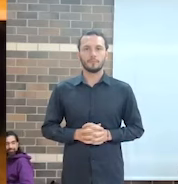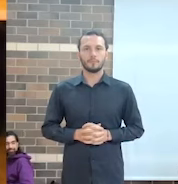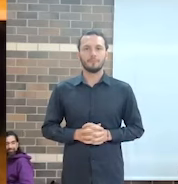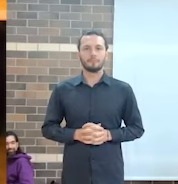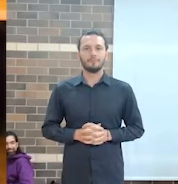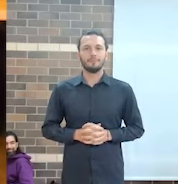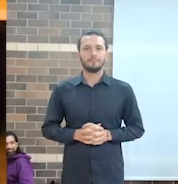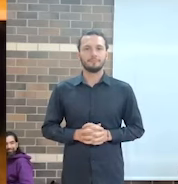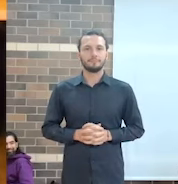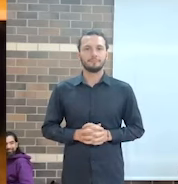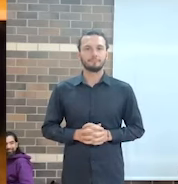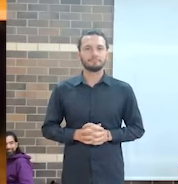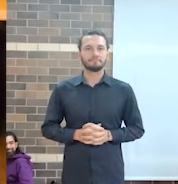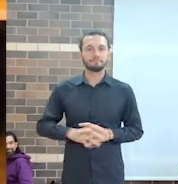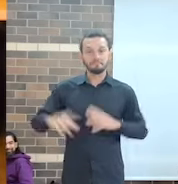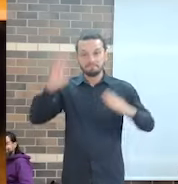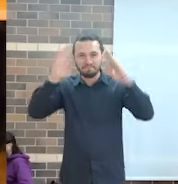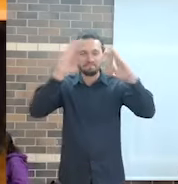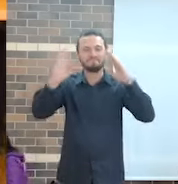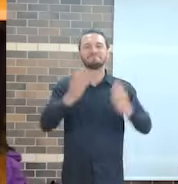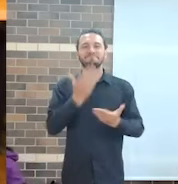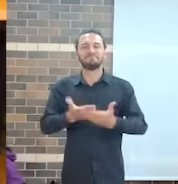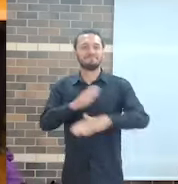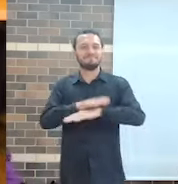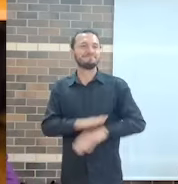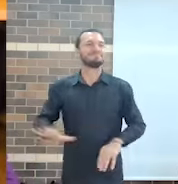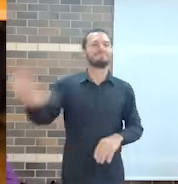Hola, muy buenas tardes para todas y todos.